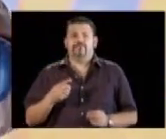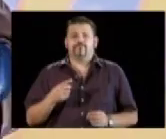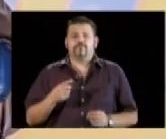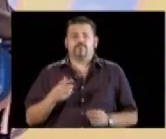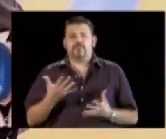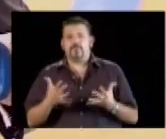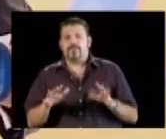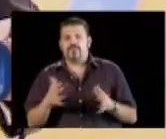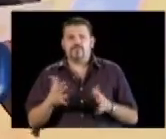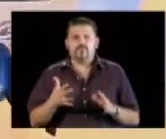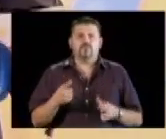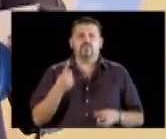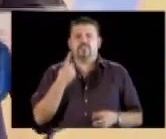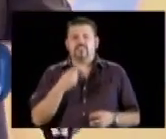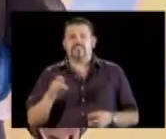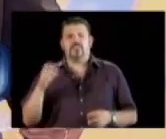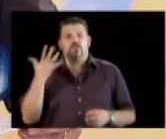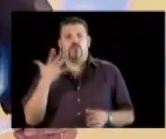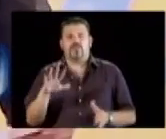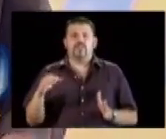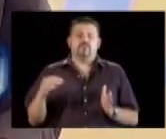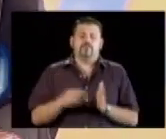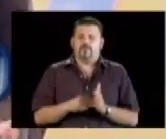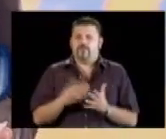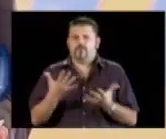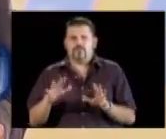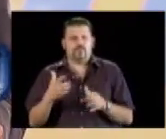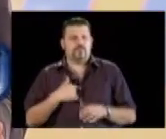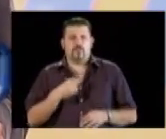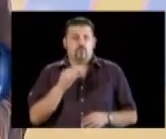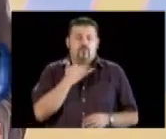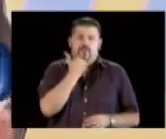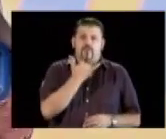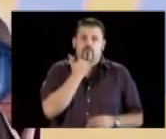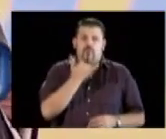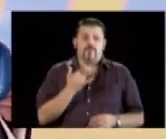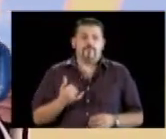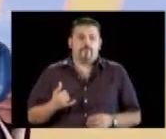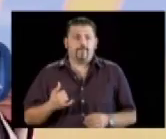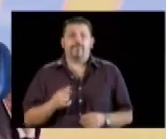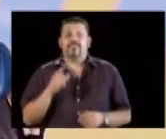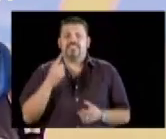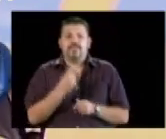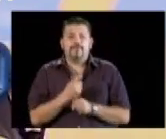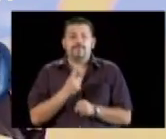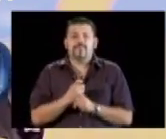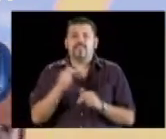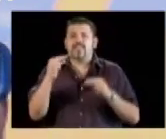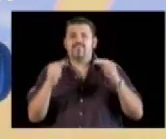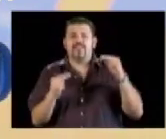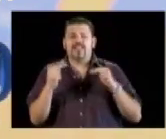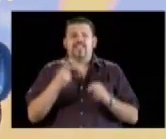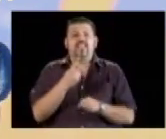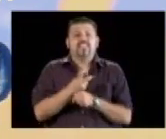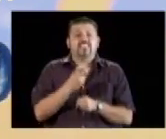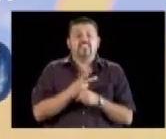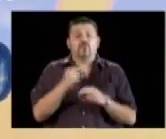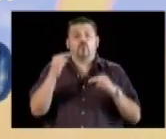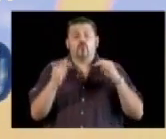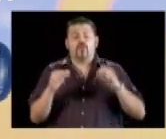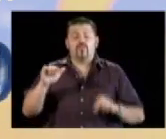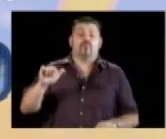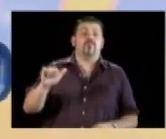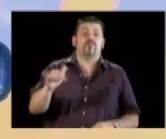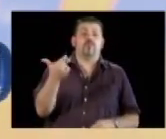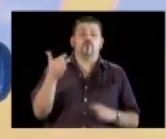más o menos 110 mil pesos si no me equivoco. Es el primer nivel. El segundo nivel nos vamos a 12 mil